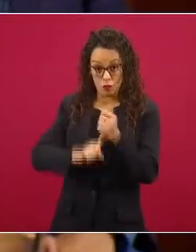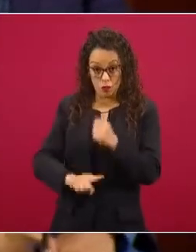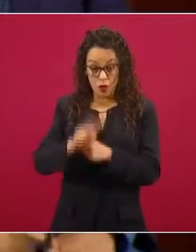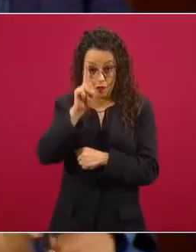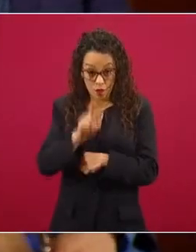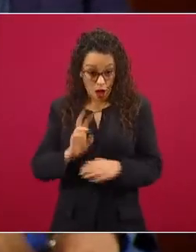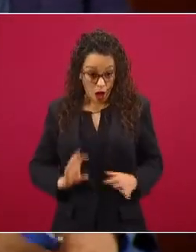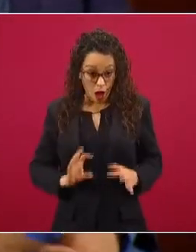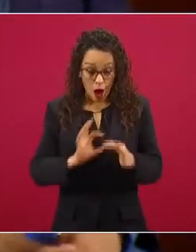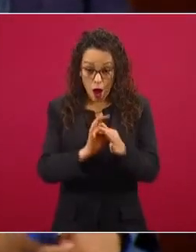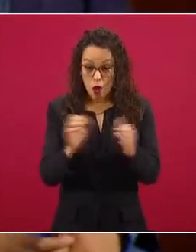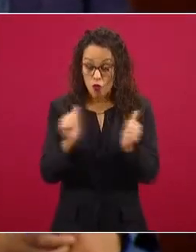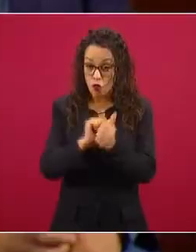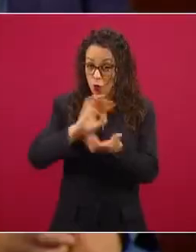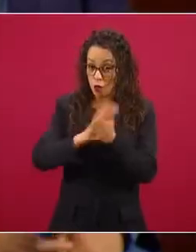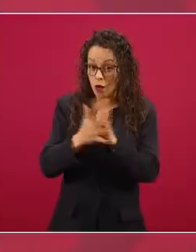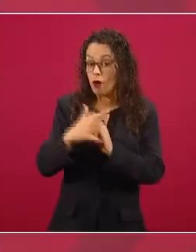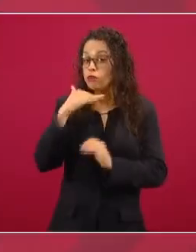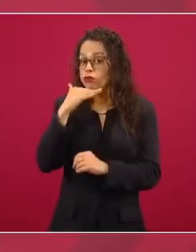pues sí, porque